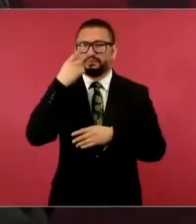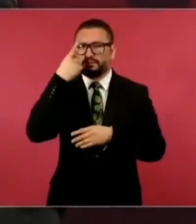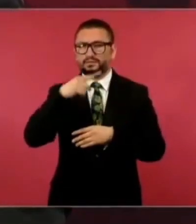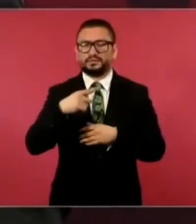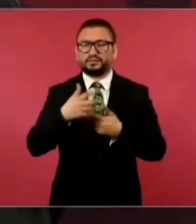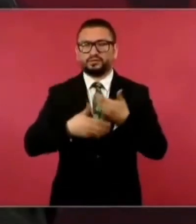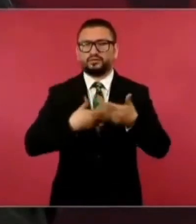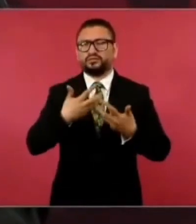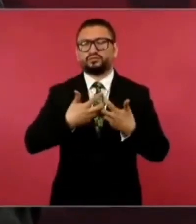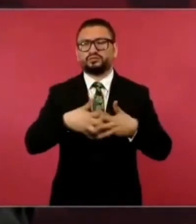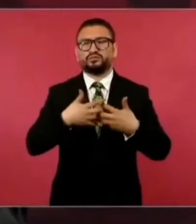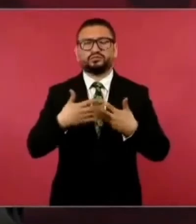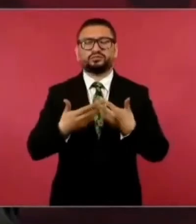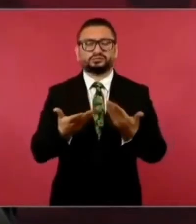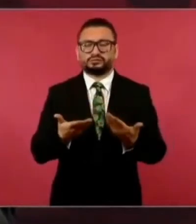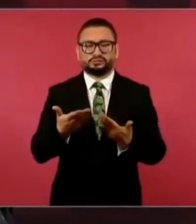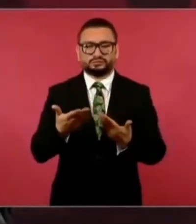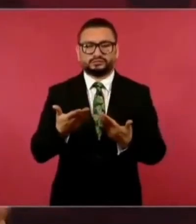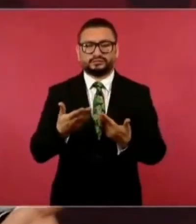con